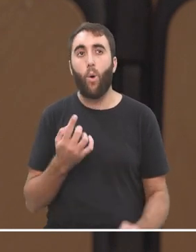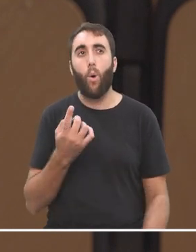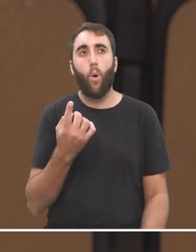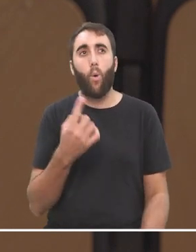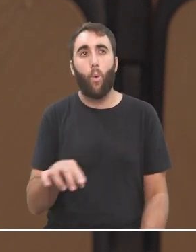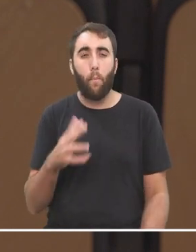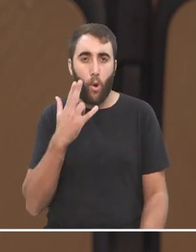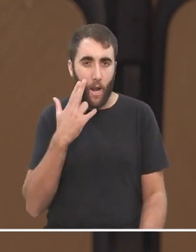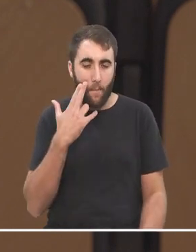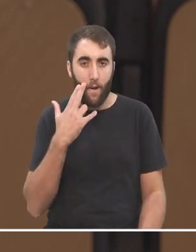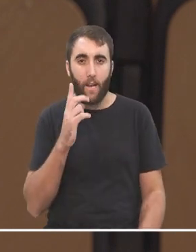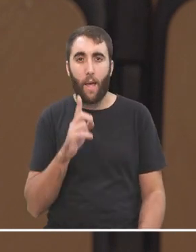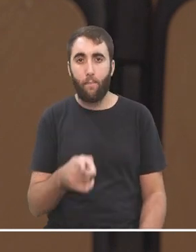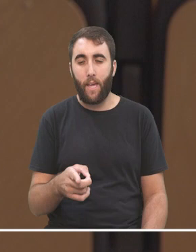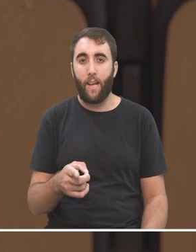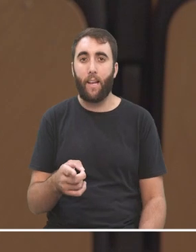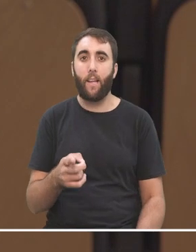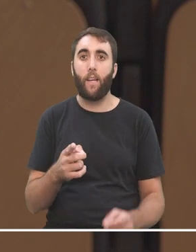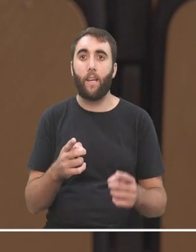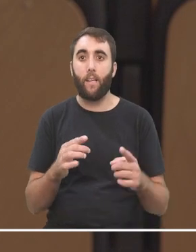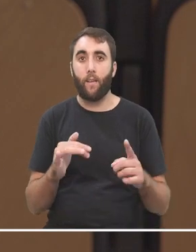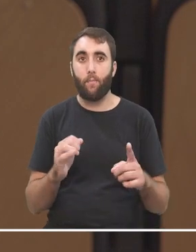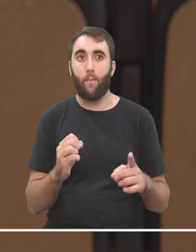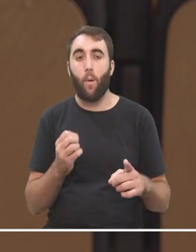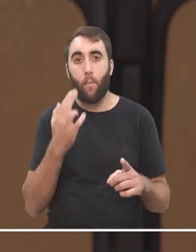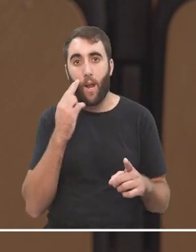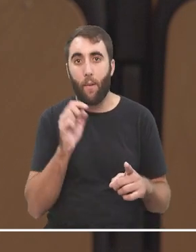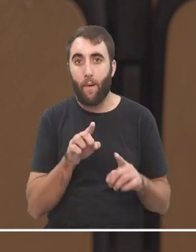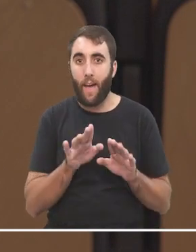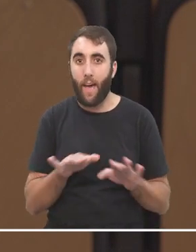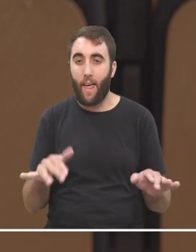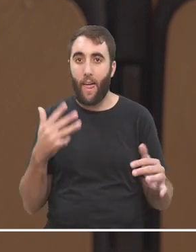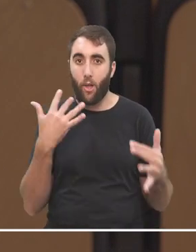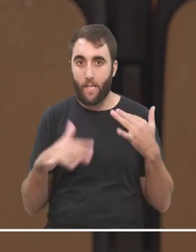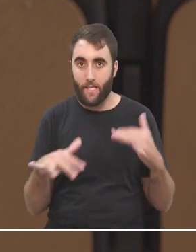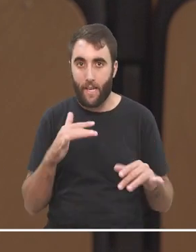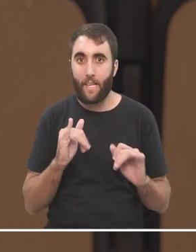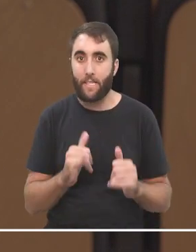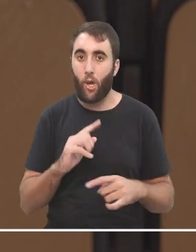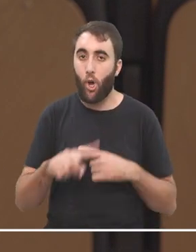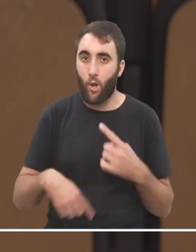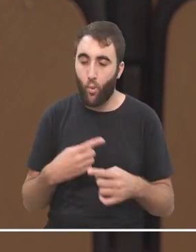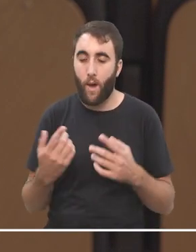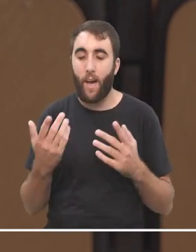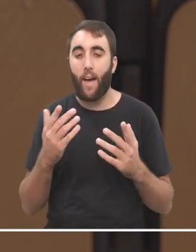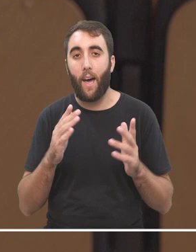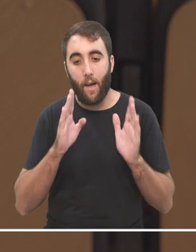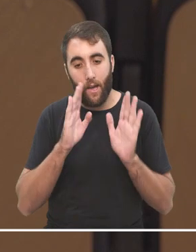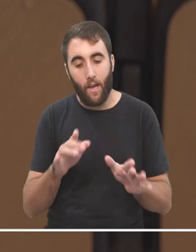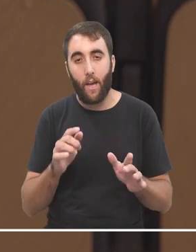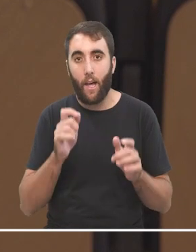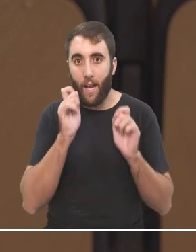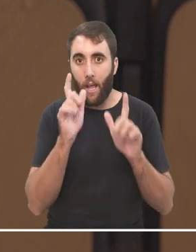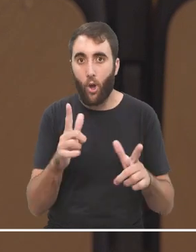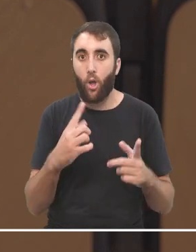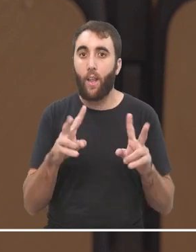El otro problema, la otra vulnerabilidad que afecta principalmente a los niños y adolescentes y que sí está siendo tratada con bastante rigor